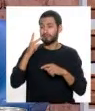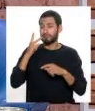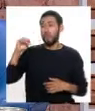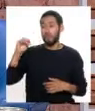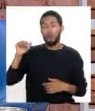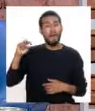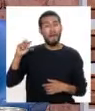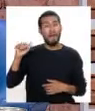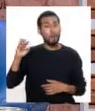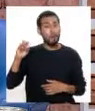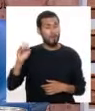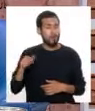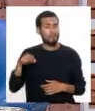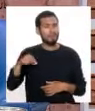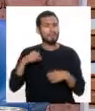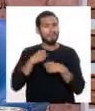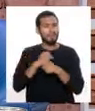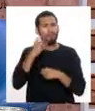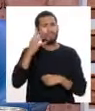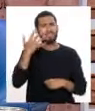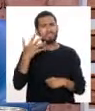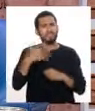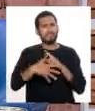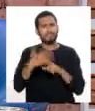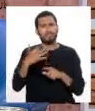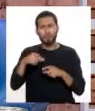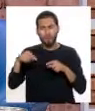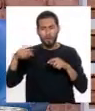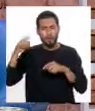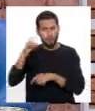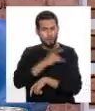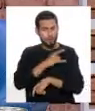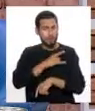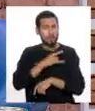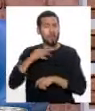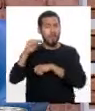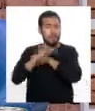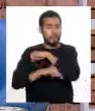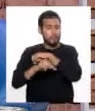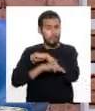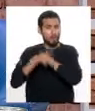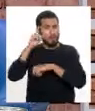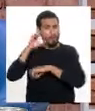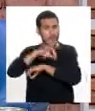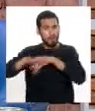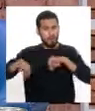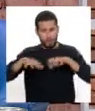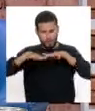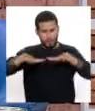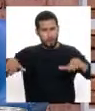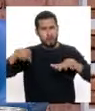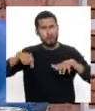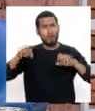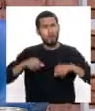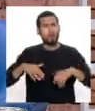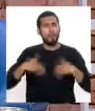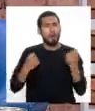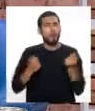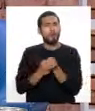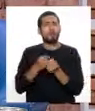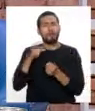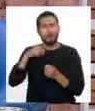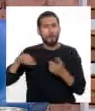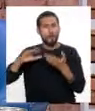Hemos logrado 5 planos a través de la Universidad Nacional para que puedan apoyar a